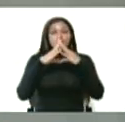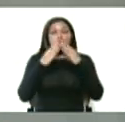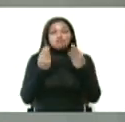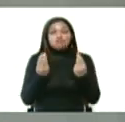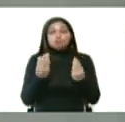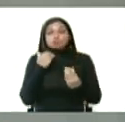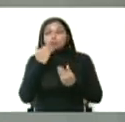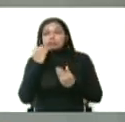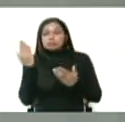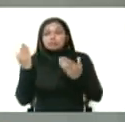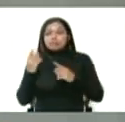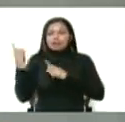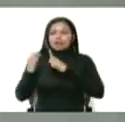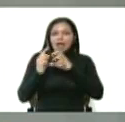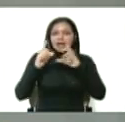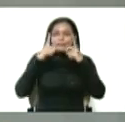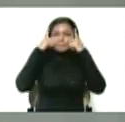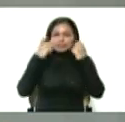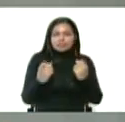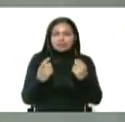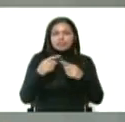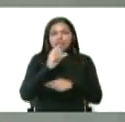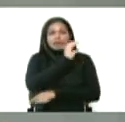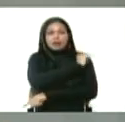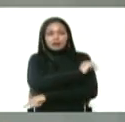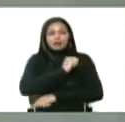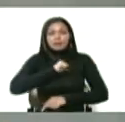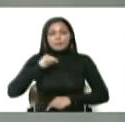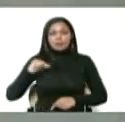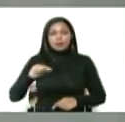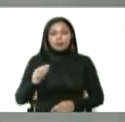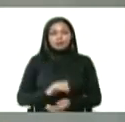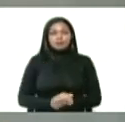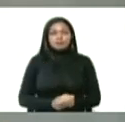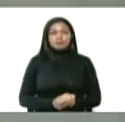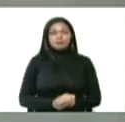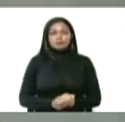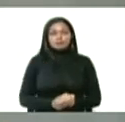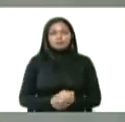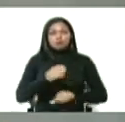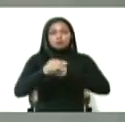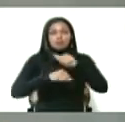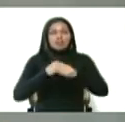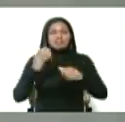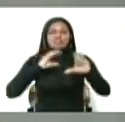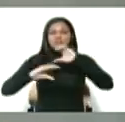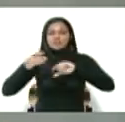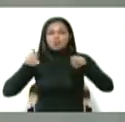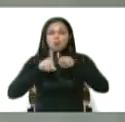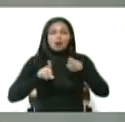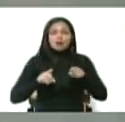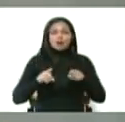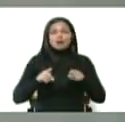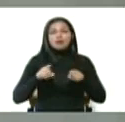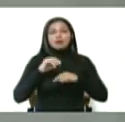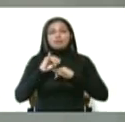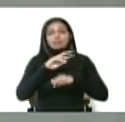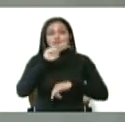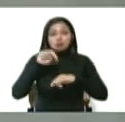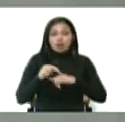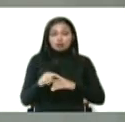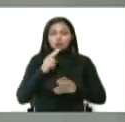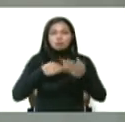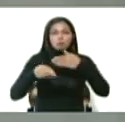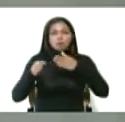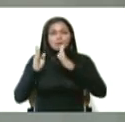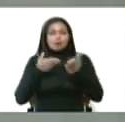acercamientos con especialistas incluso de las clínicas privadas, de las sociedades científicas nacionales, y con ellos hemos venido construyendo